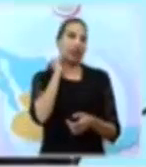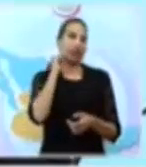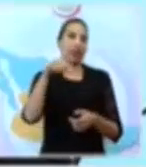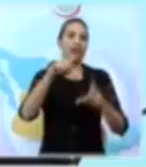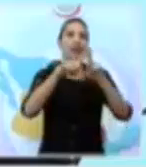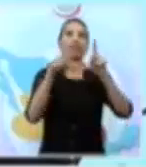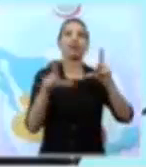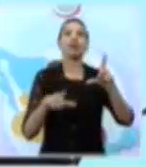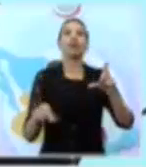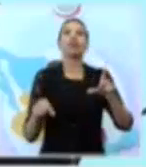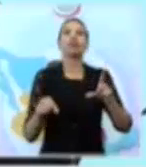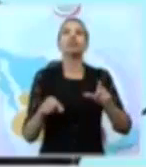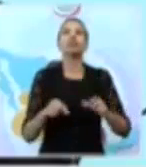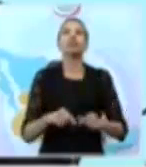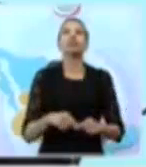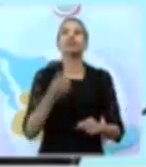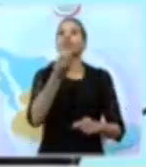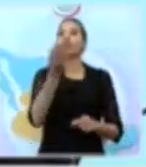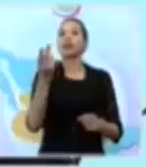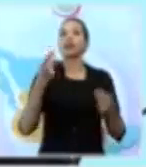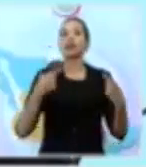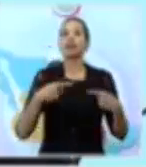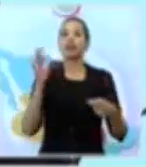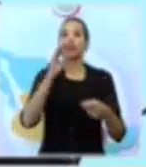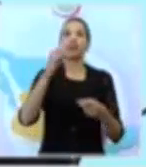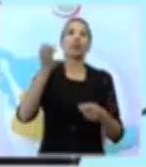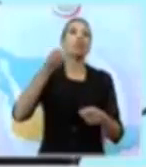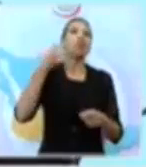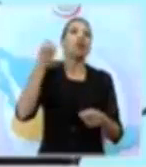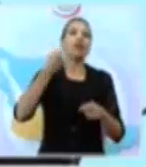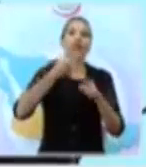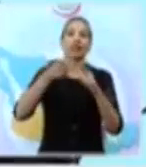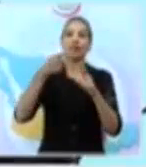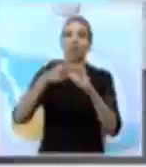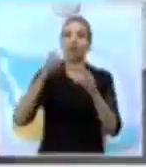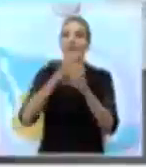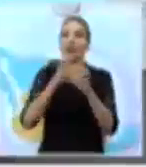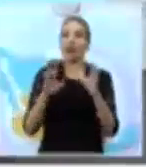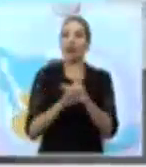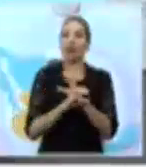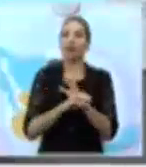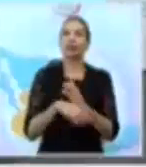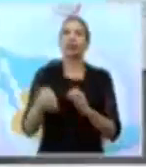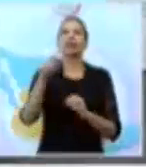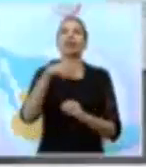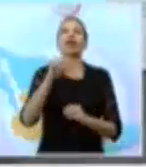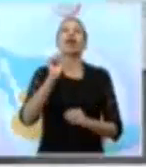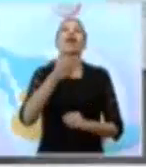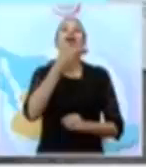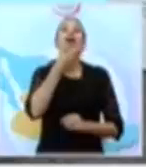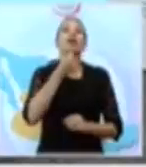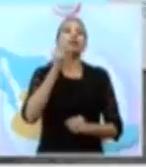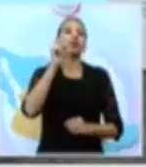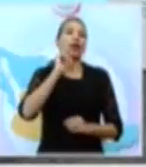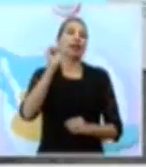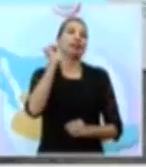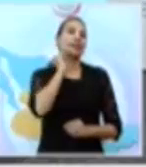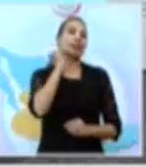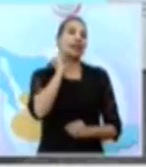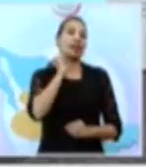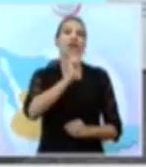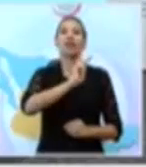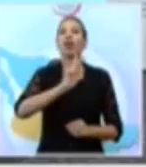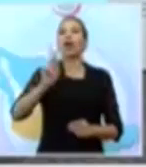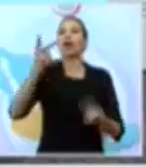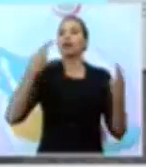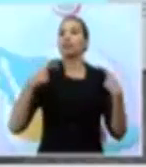República a quienes serán nuestros ponentes y panelistas, a las y los senadores, a todos los